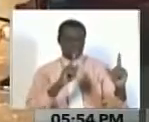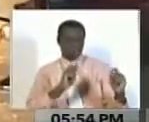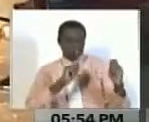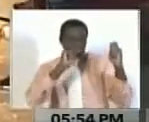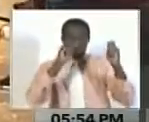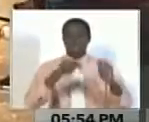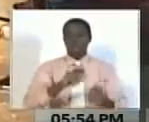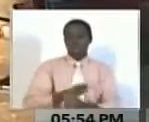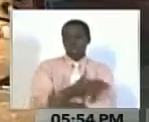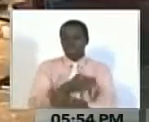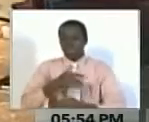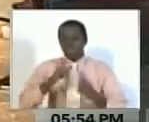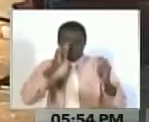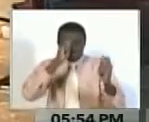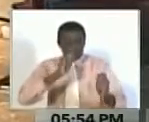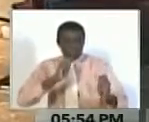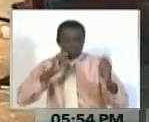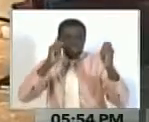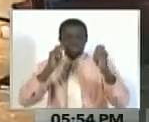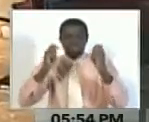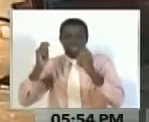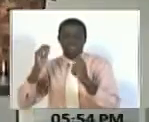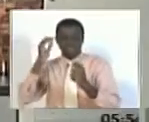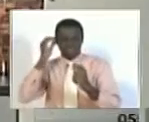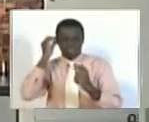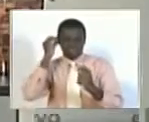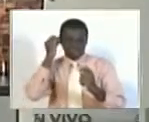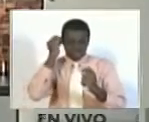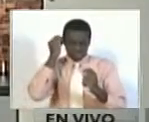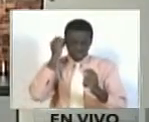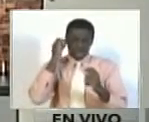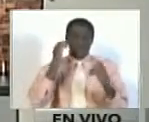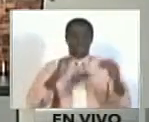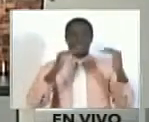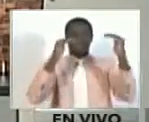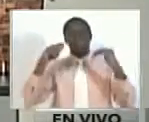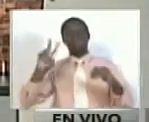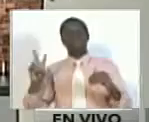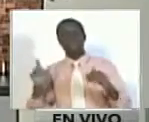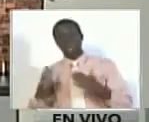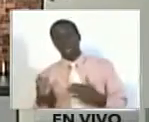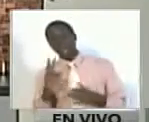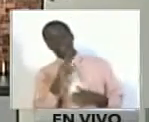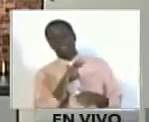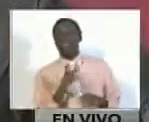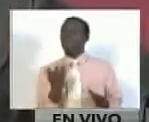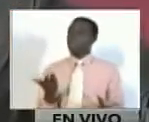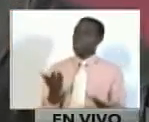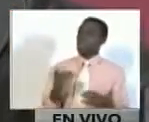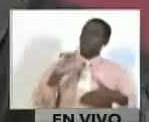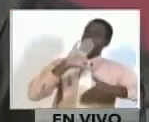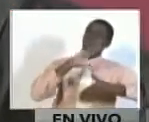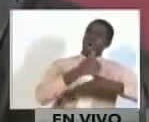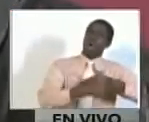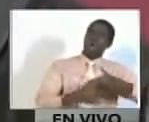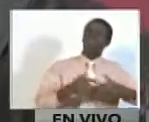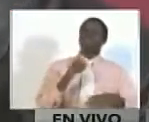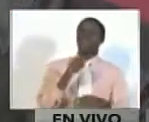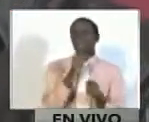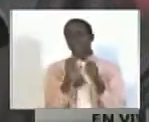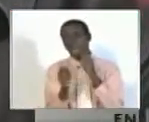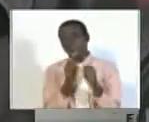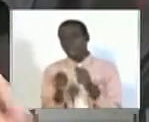talentosos, aquí los beisbolistas son talentosos. Creo que el venezolano tiene que aprenderse a valorar. Los periodistas somos un poco menos también talentosos. También son talentosos, pero... tengo amigos periodistas que son muy